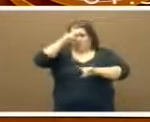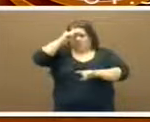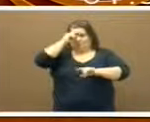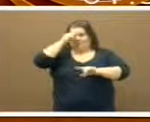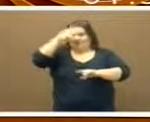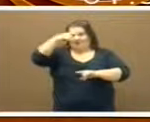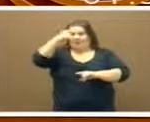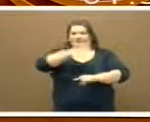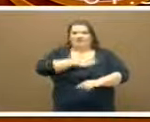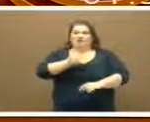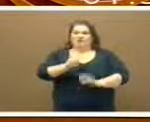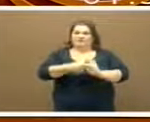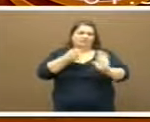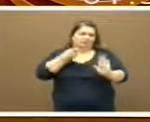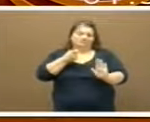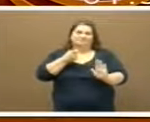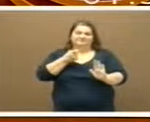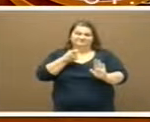taurina. Y pienso que para